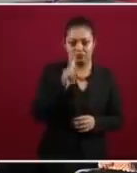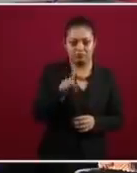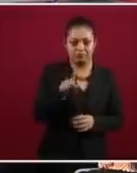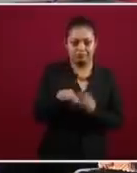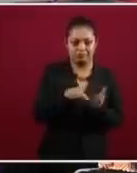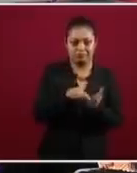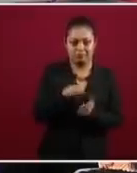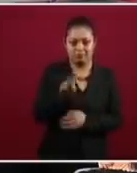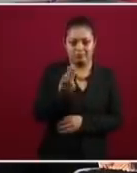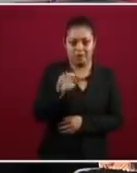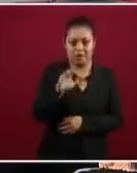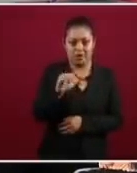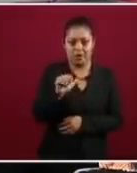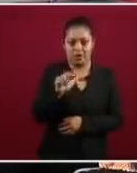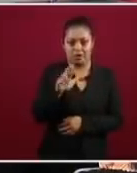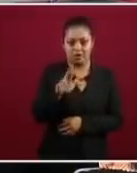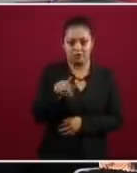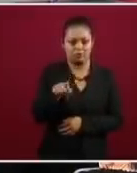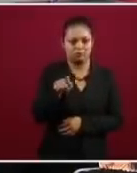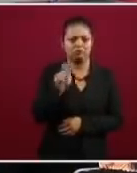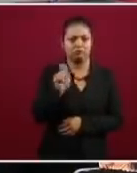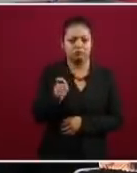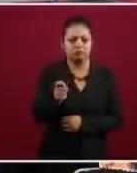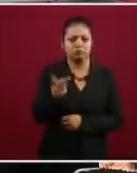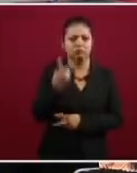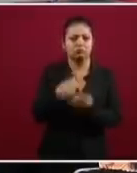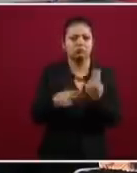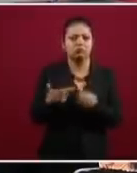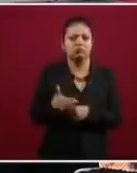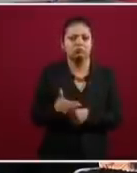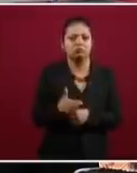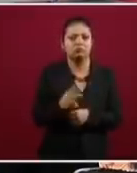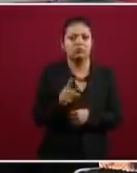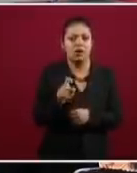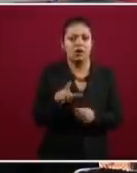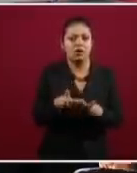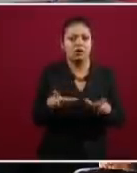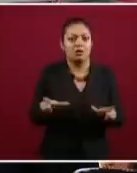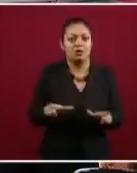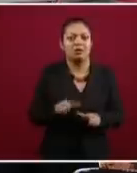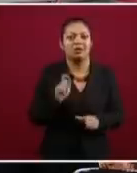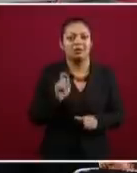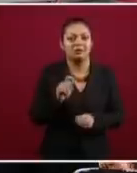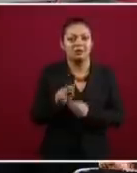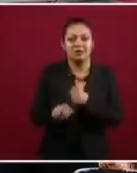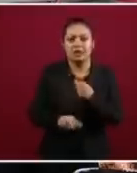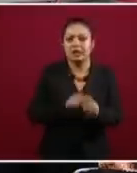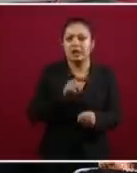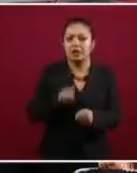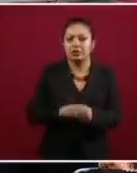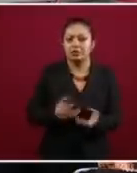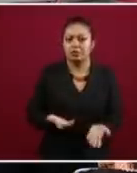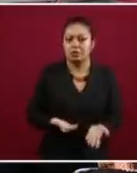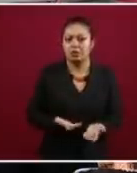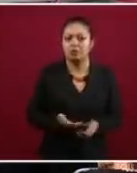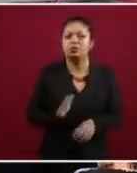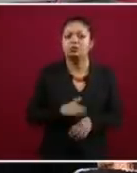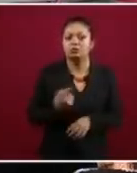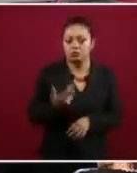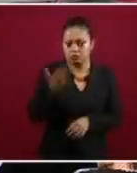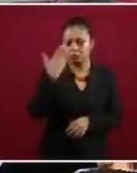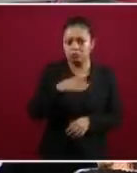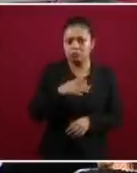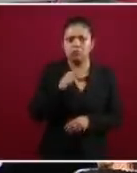Que todo esto se da de manera natural, porque ¿dónde, en qué parte del mundo, con